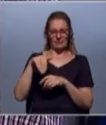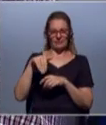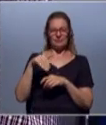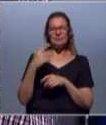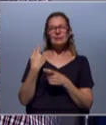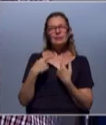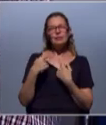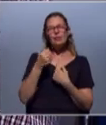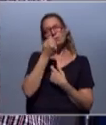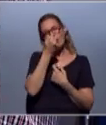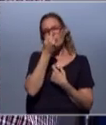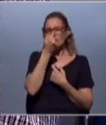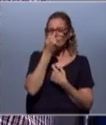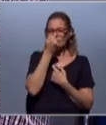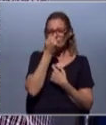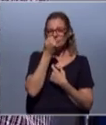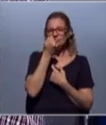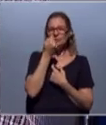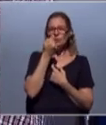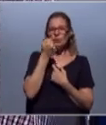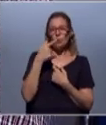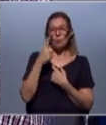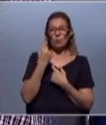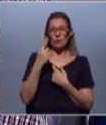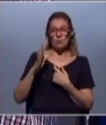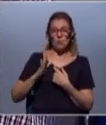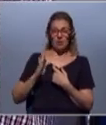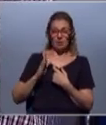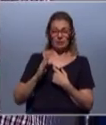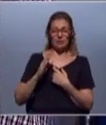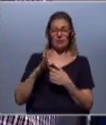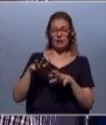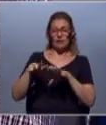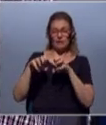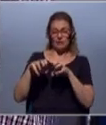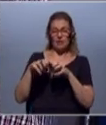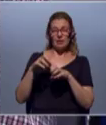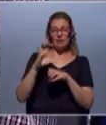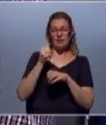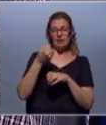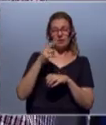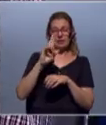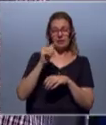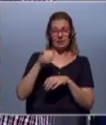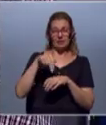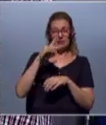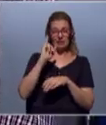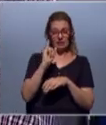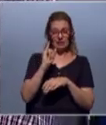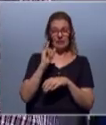a raíz de los audios una señora de sarandí grande que hoy es mi amiga que es costurera